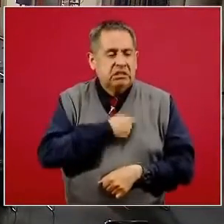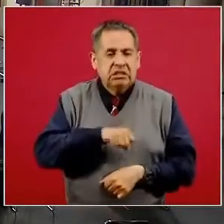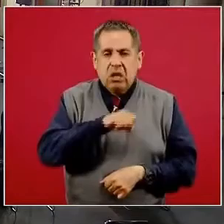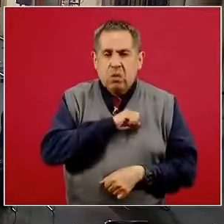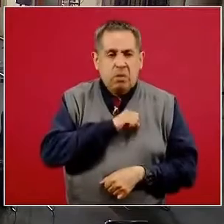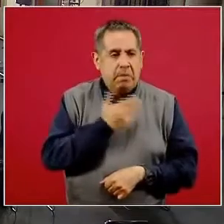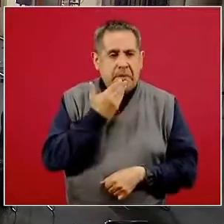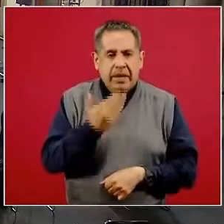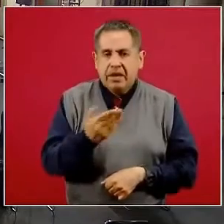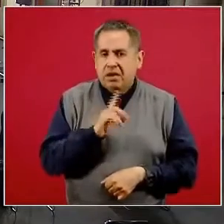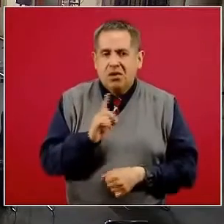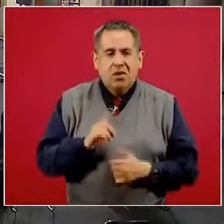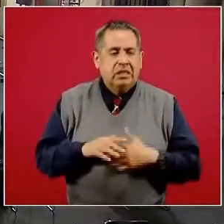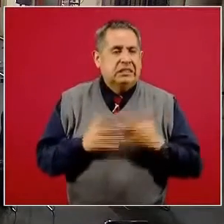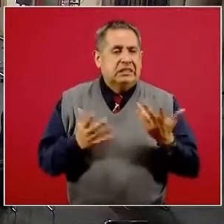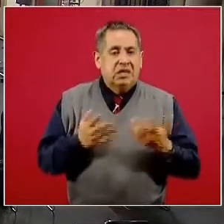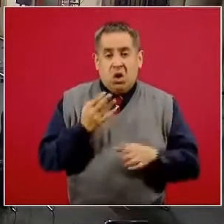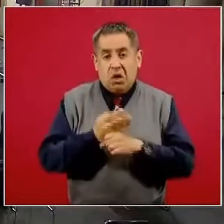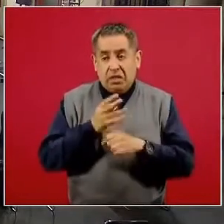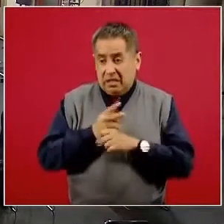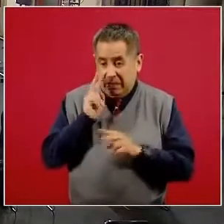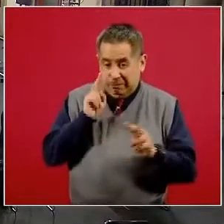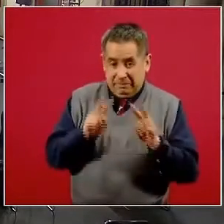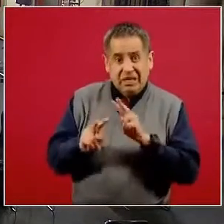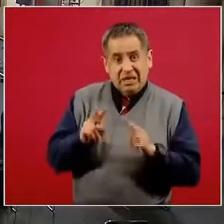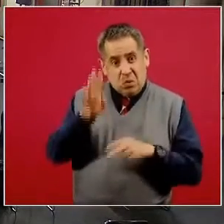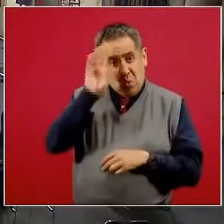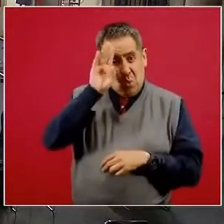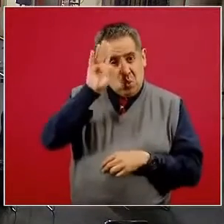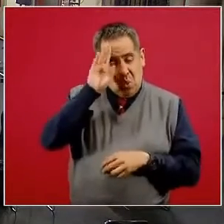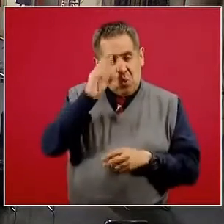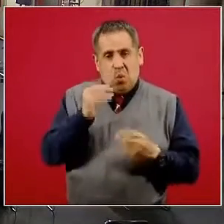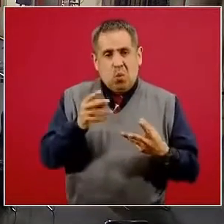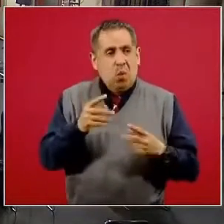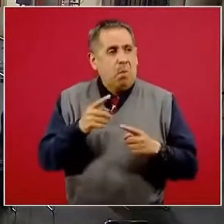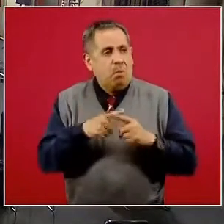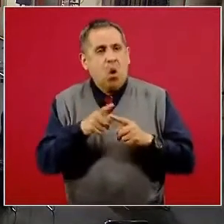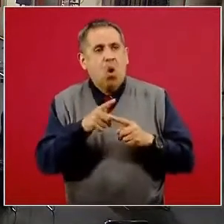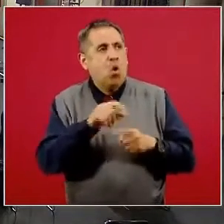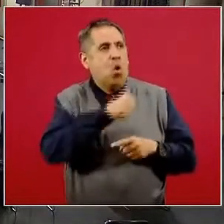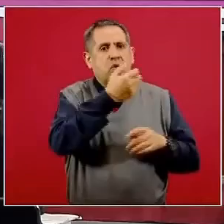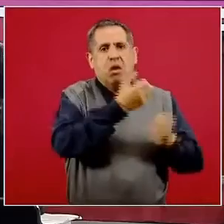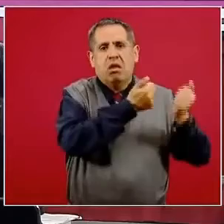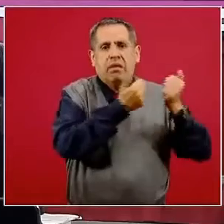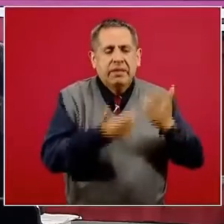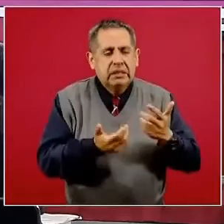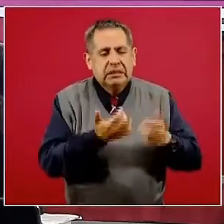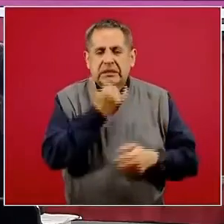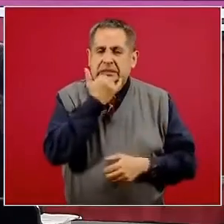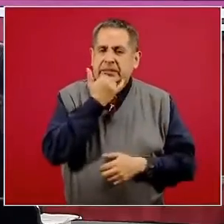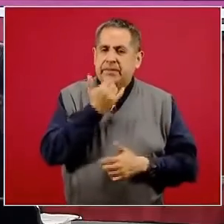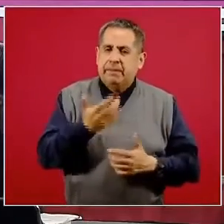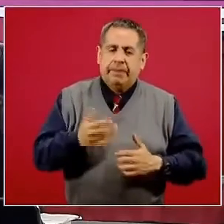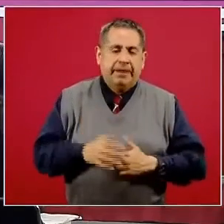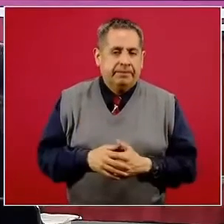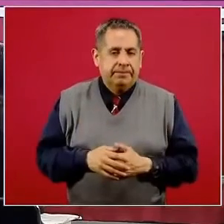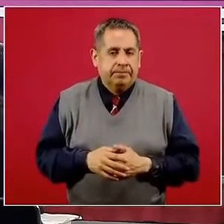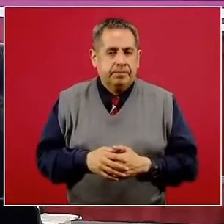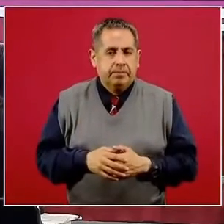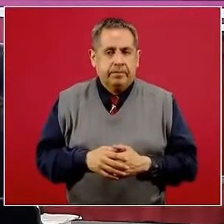una manera muy violenta, muy tremenda en esta pandemia de COVID-19. La que sigue, por favor.